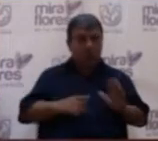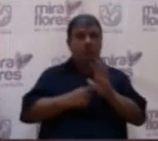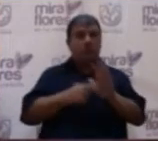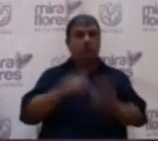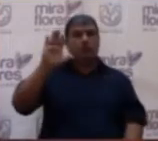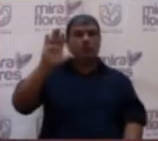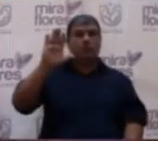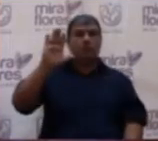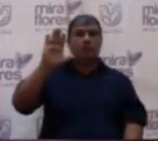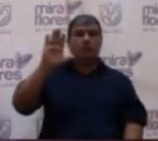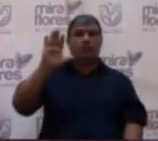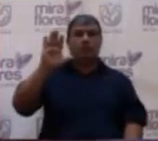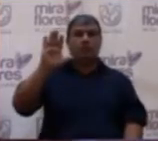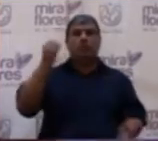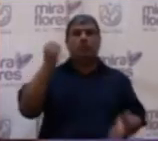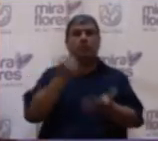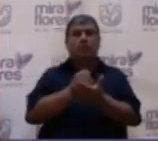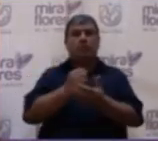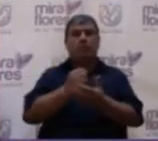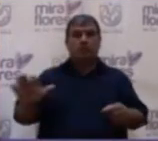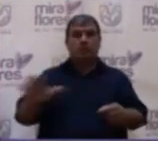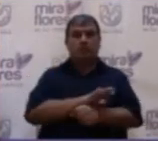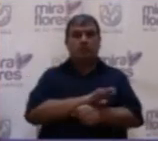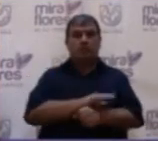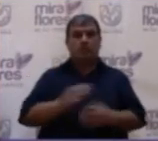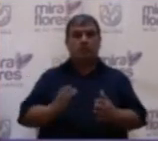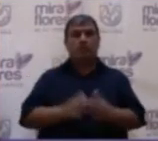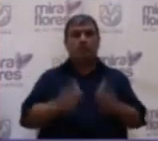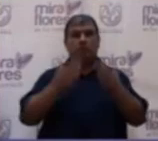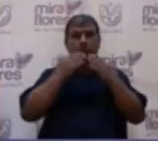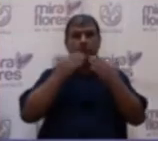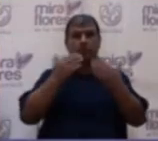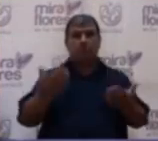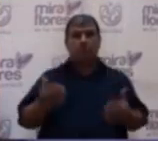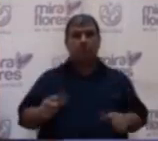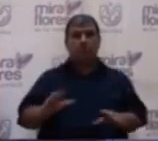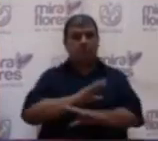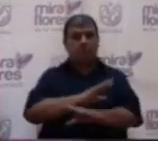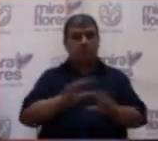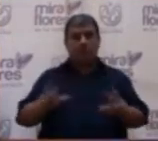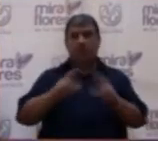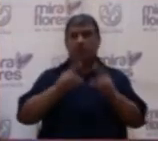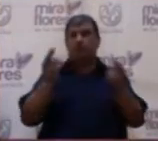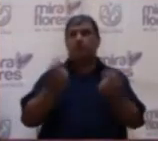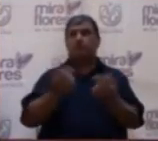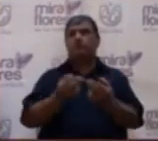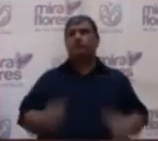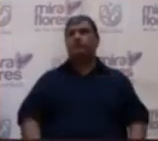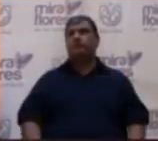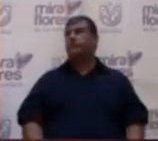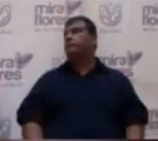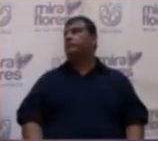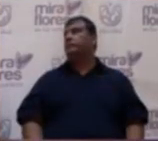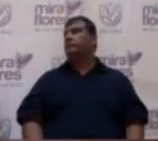conformidad se aprueba por unanimidad de votos muchísimas gracias se levanta la sesión